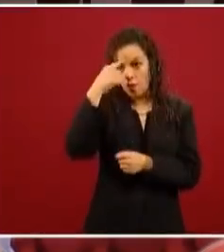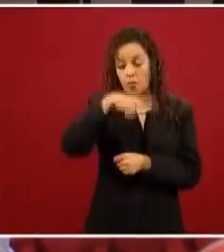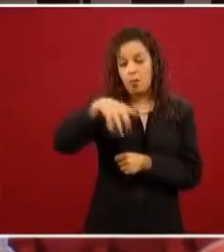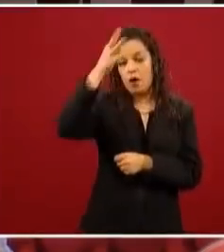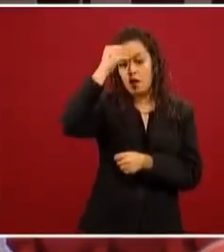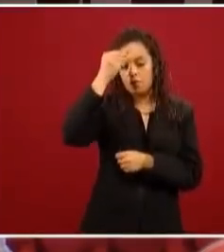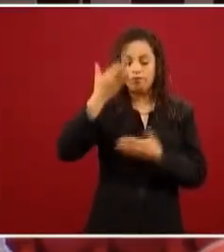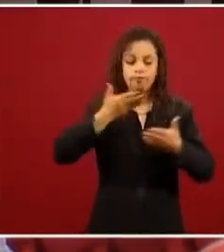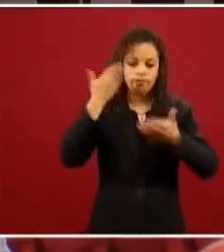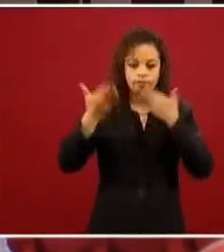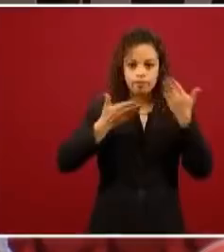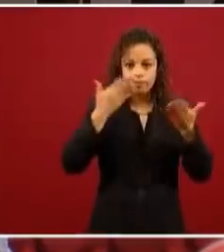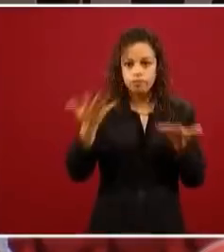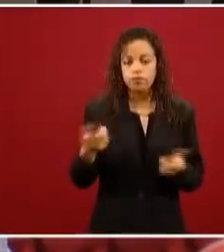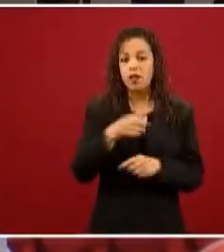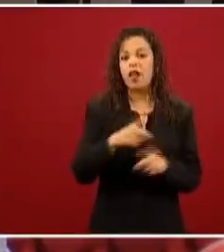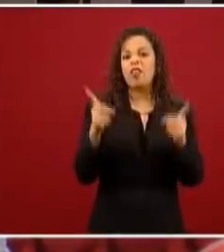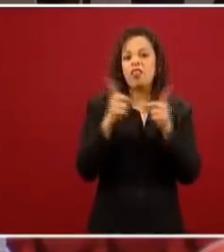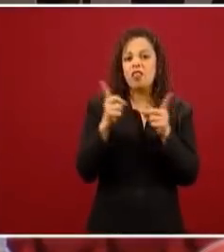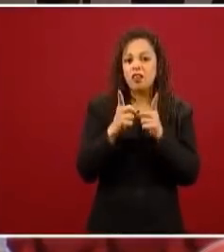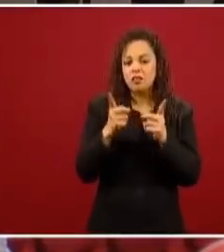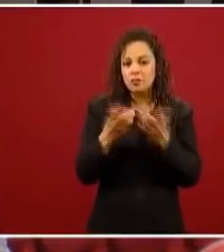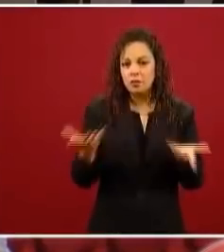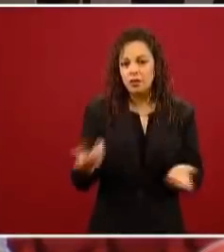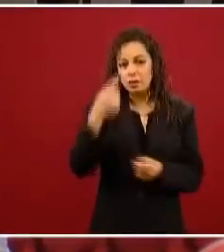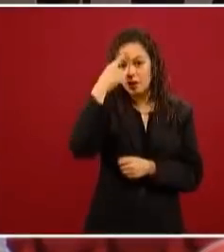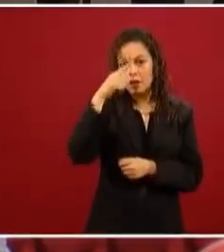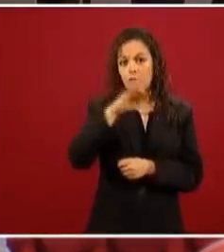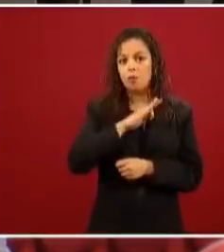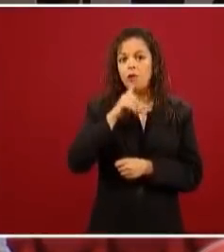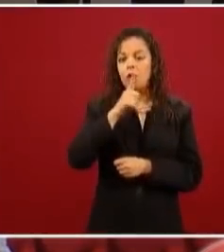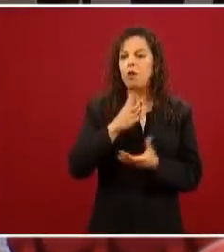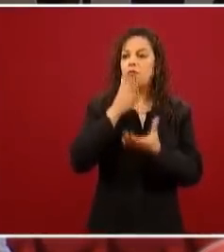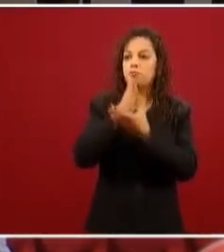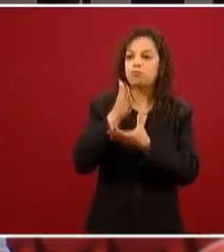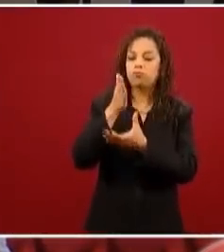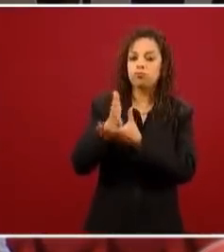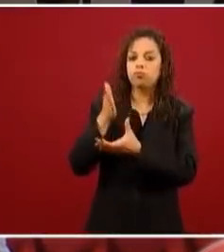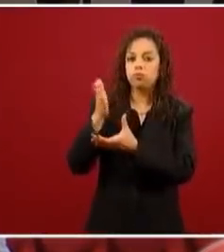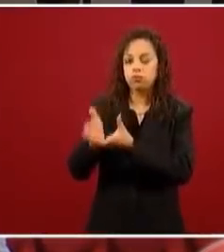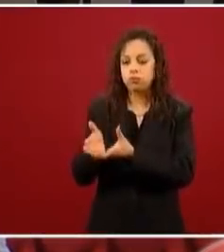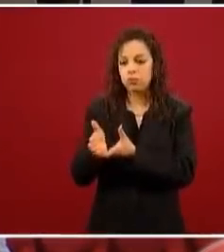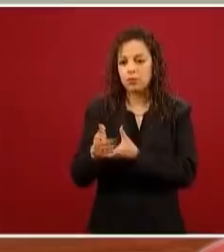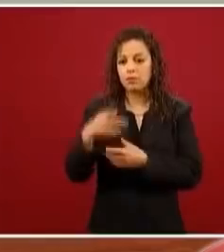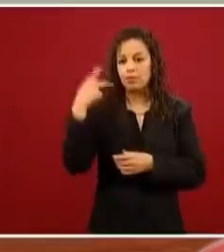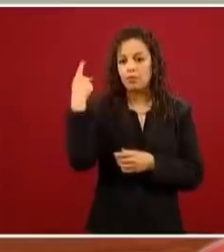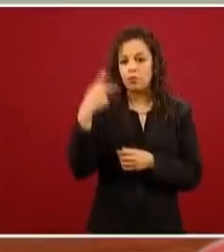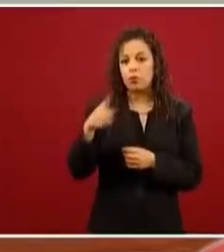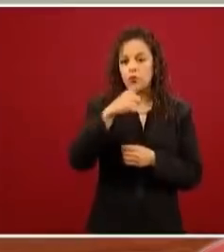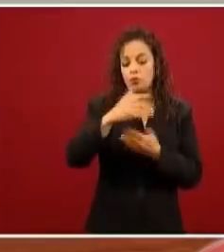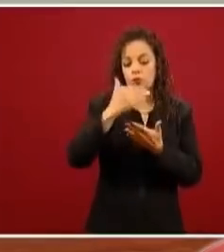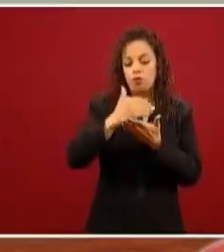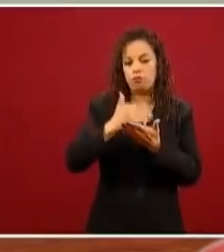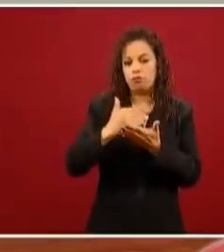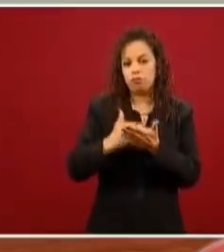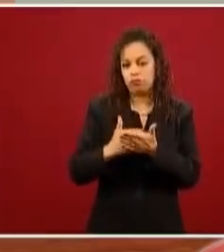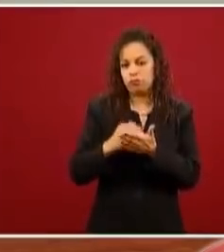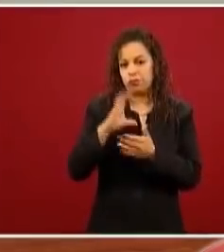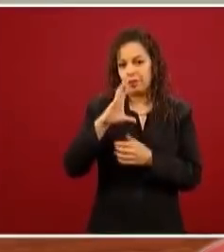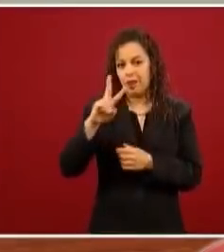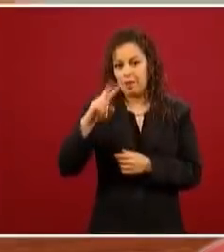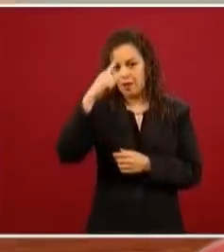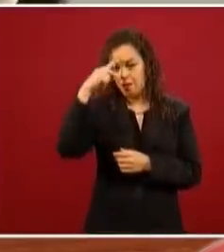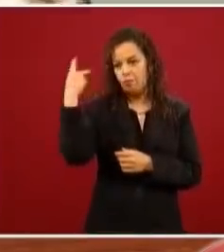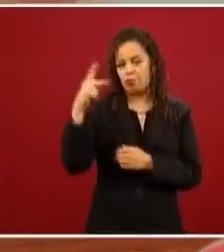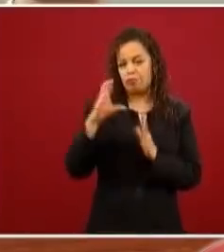actividades recreativas, despensa, asistencia a eventos extracurriculares que forman parte de su propia preparación. Se les genera, a partir